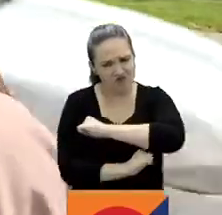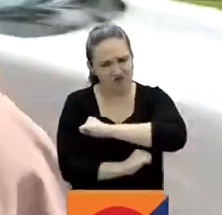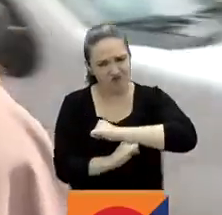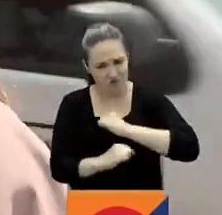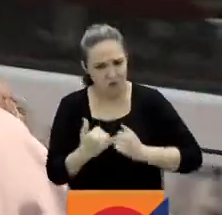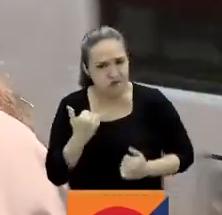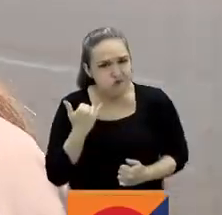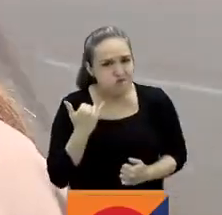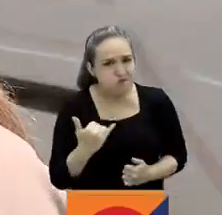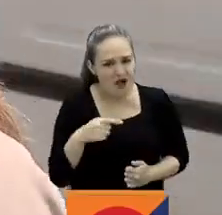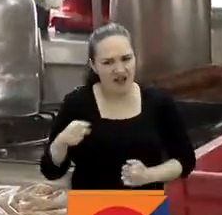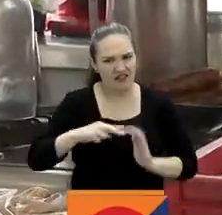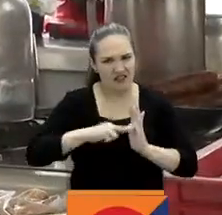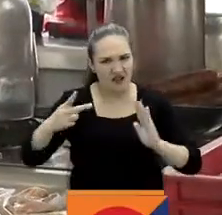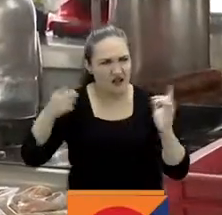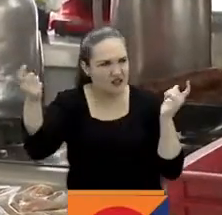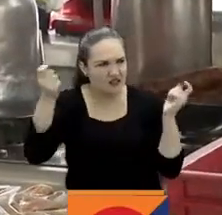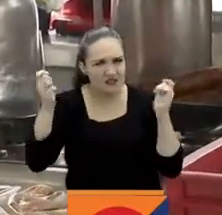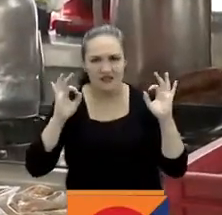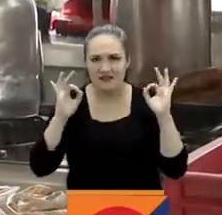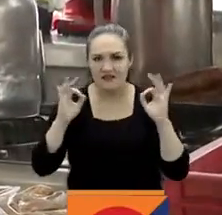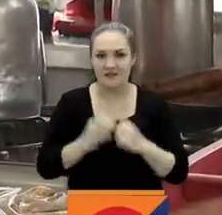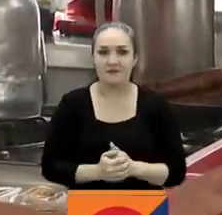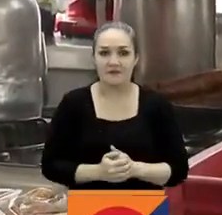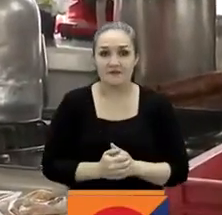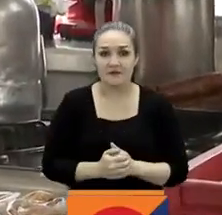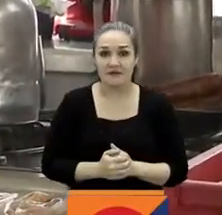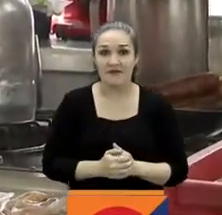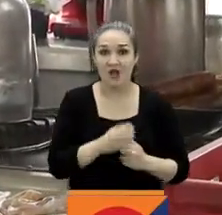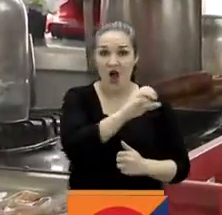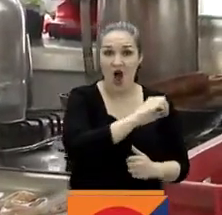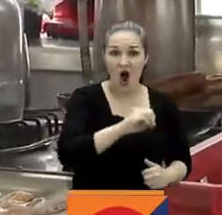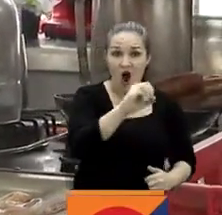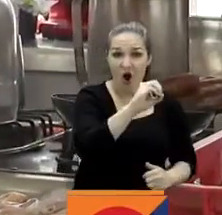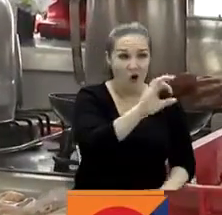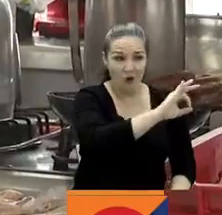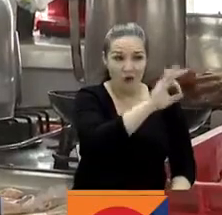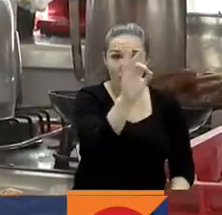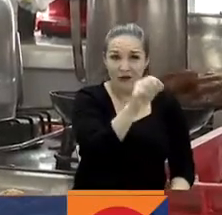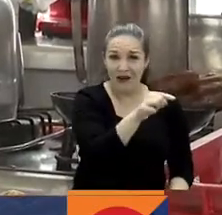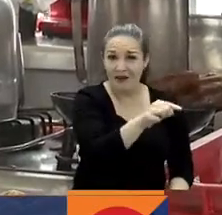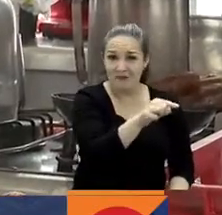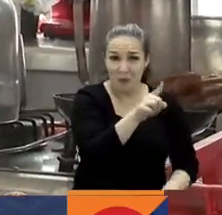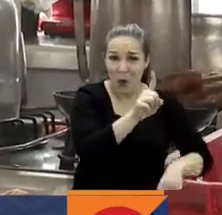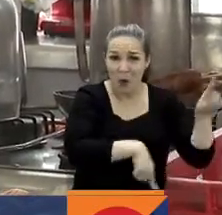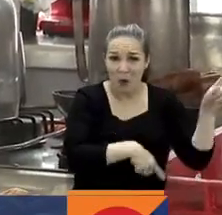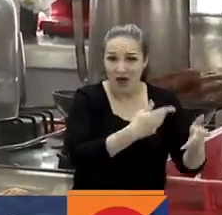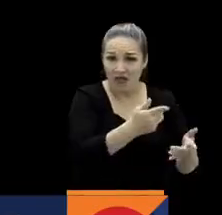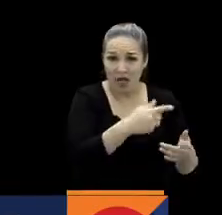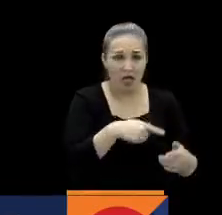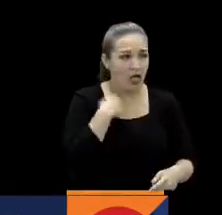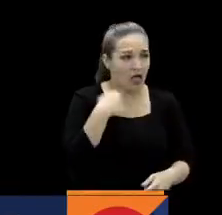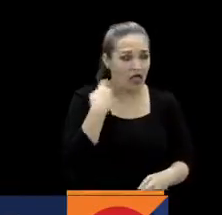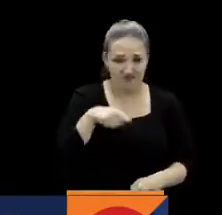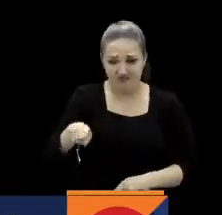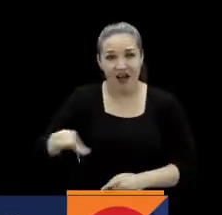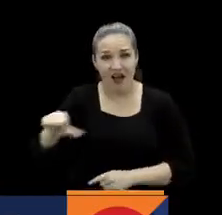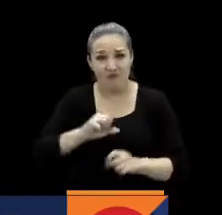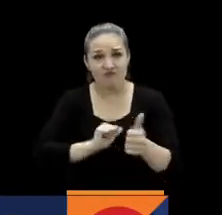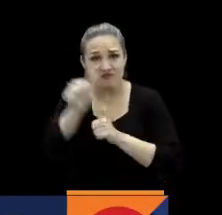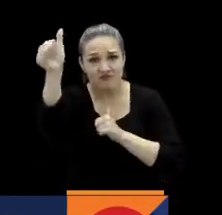tienen mucha técnica. Por lo menos están haciendo lo que no han podido hacer los equipos de los hombres.